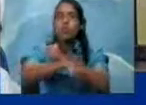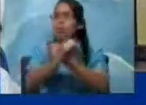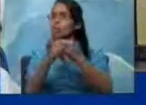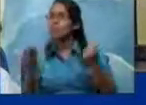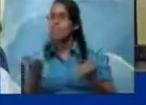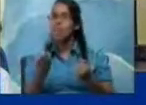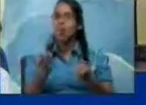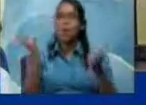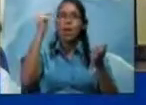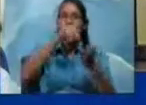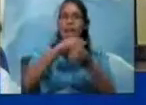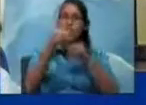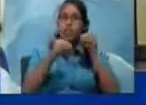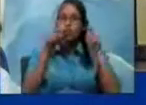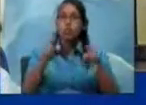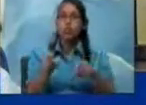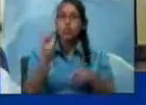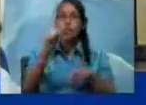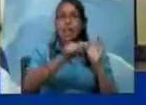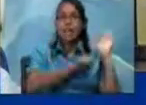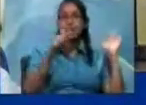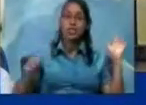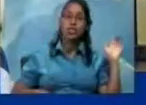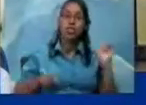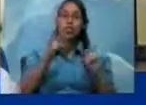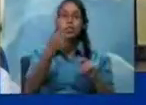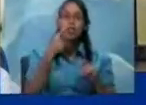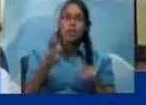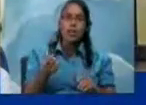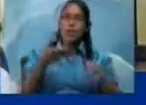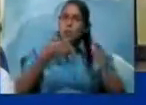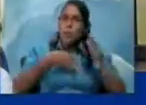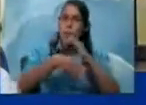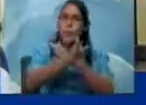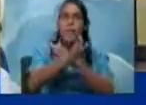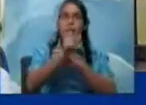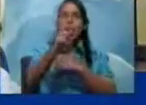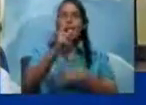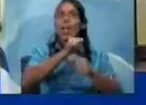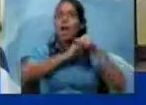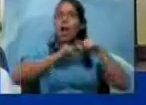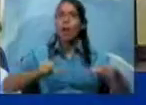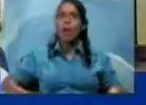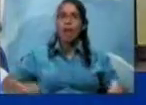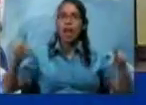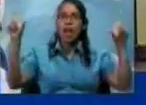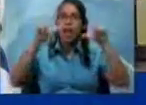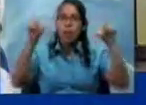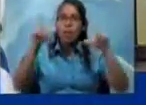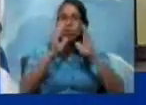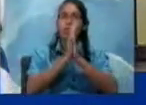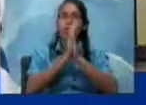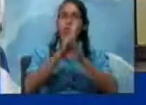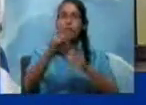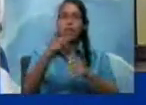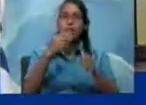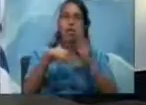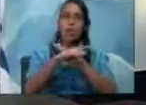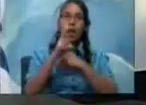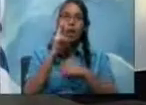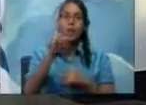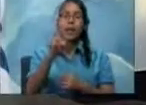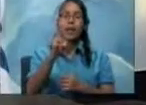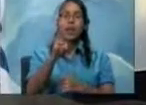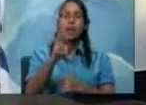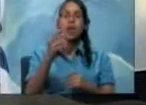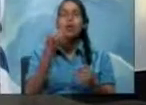qué hubieras hecho tú si el señor te dice vaya allá a guanare al matutino que ahí me van a ver bueno